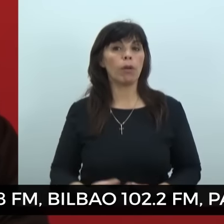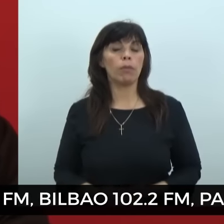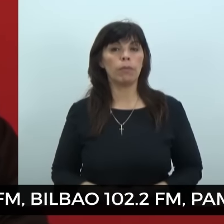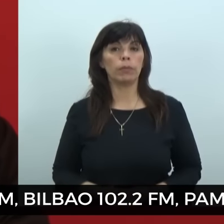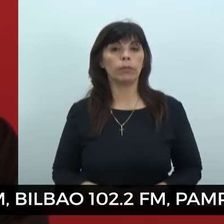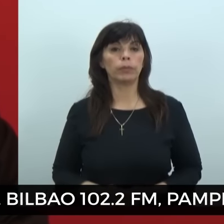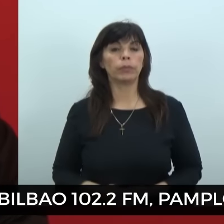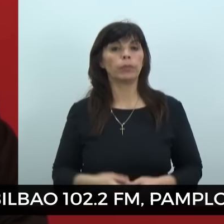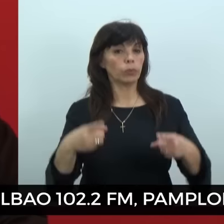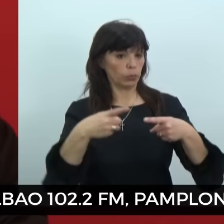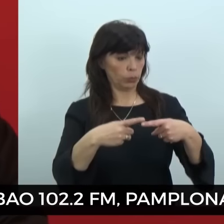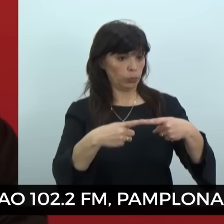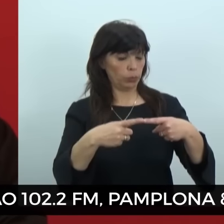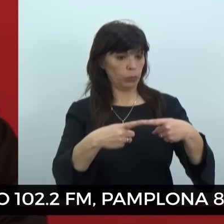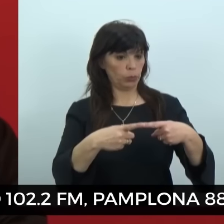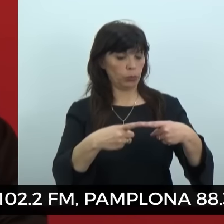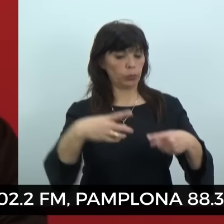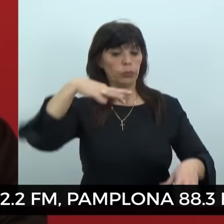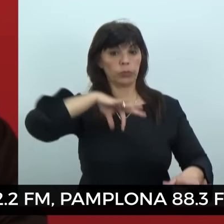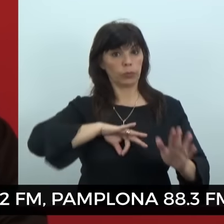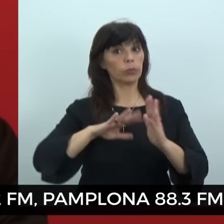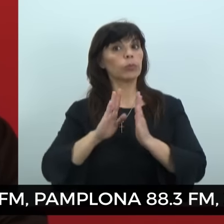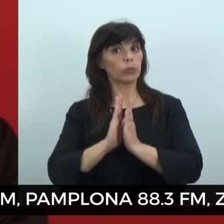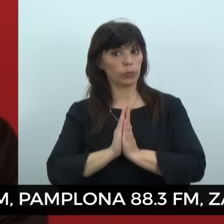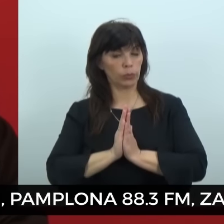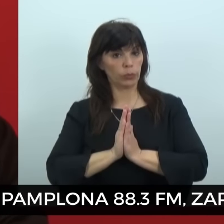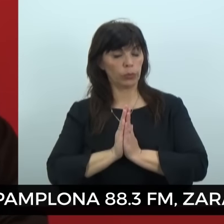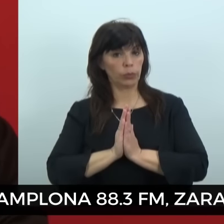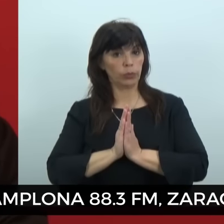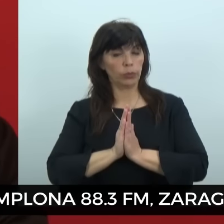Una de ellas era sobre el Espíritu Santo de Dios.